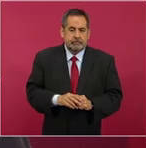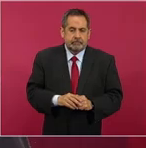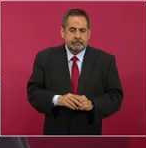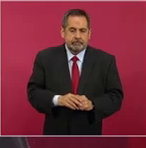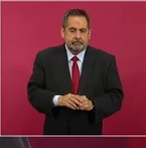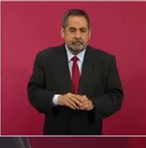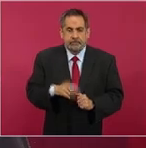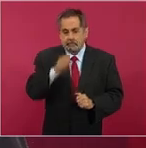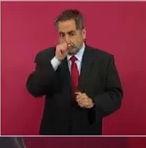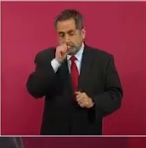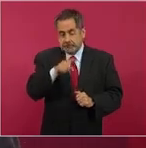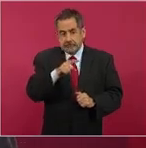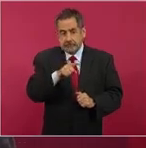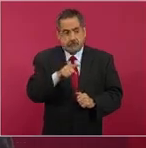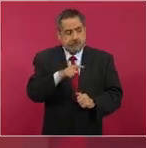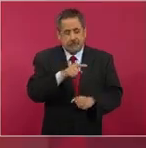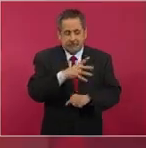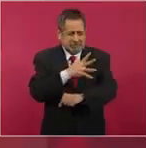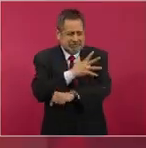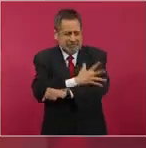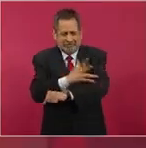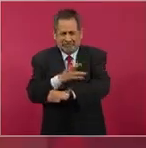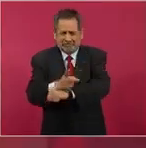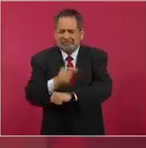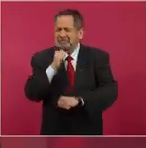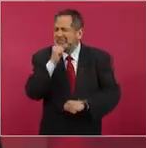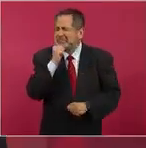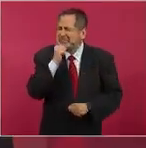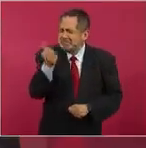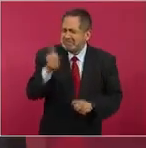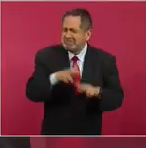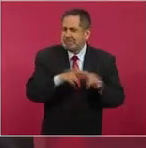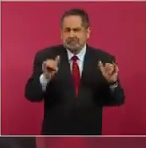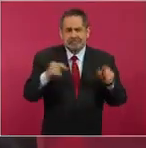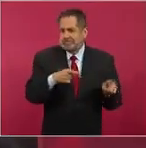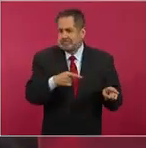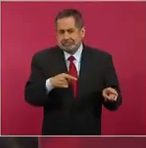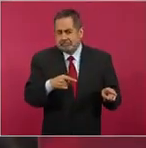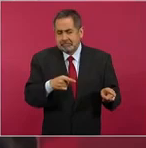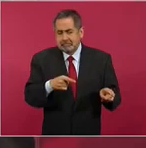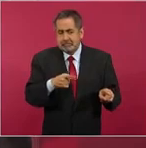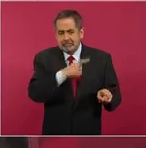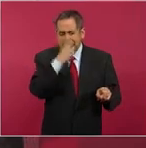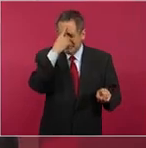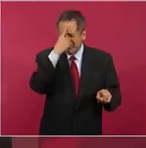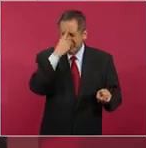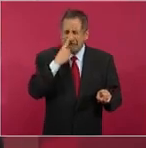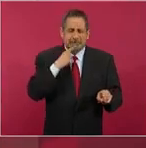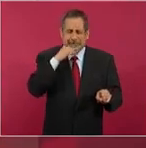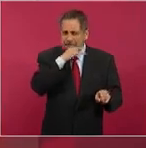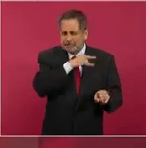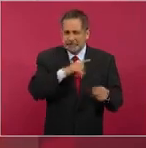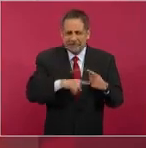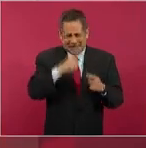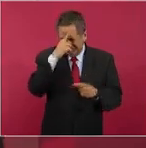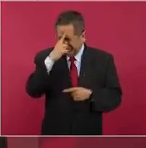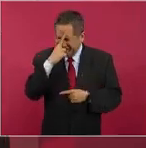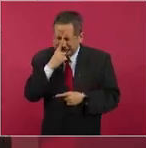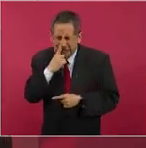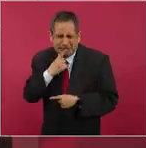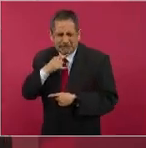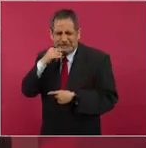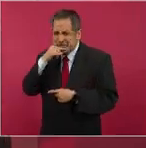y además muy deshonesto, porque además cínico, cinicazo.